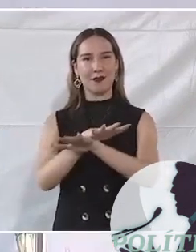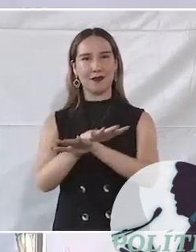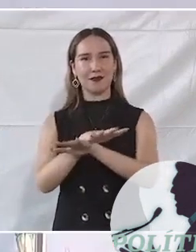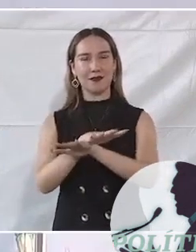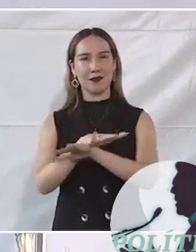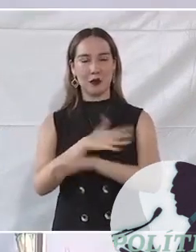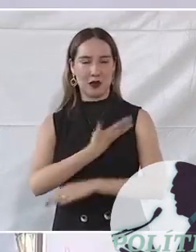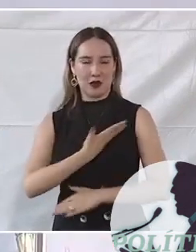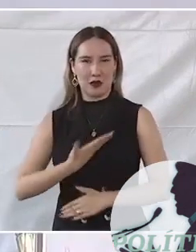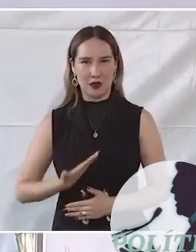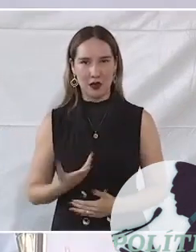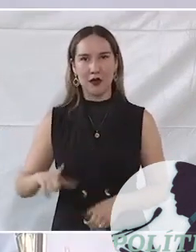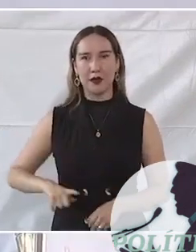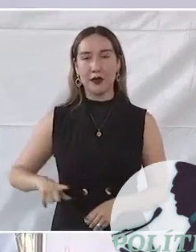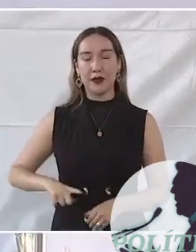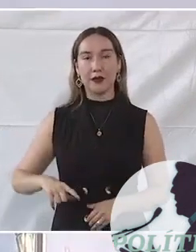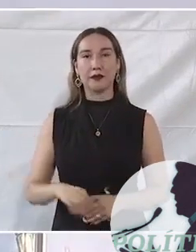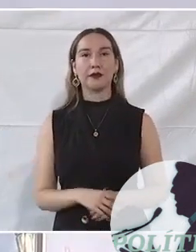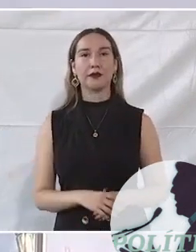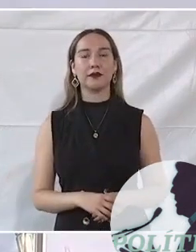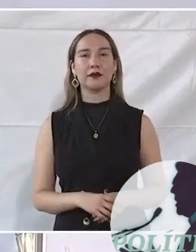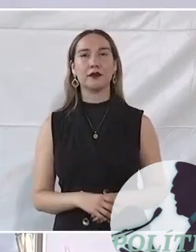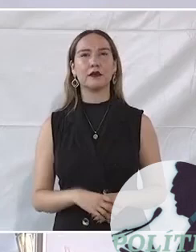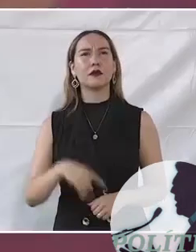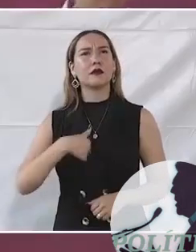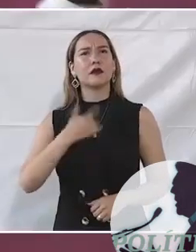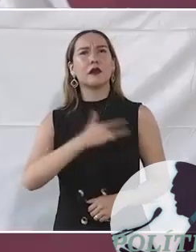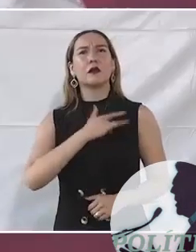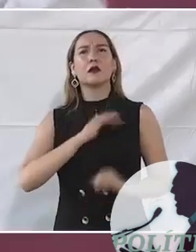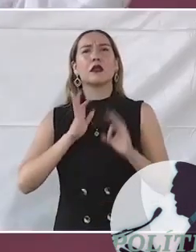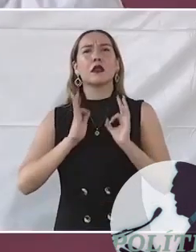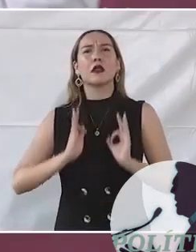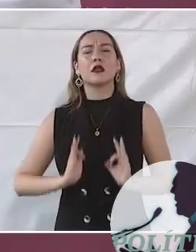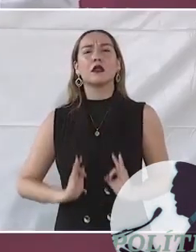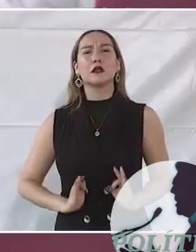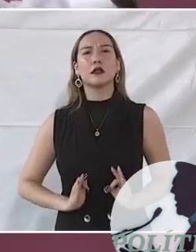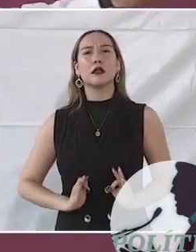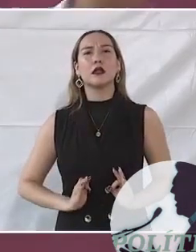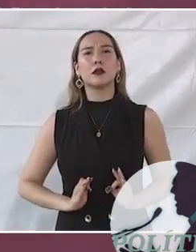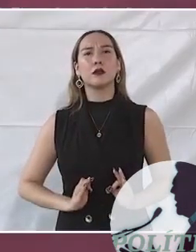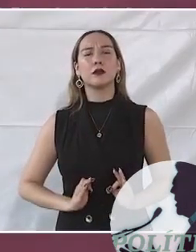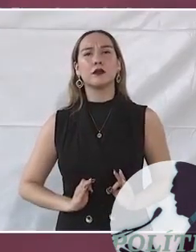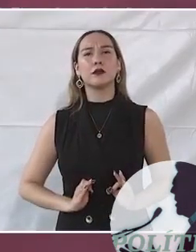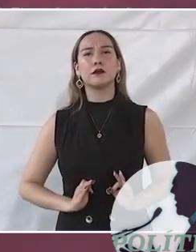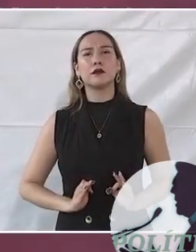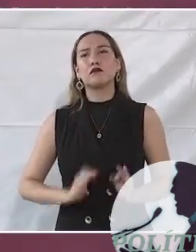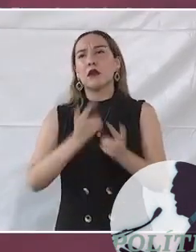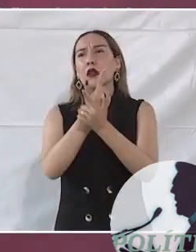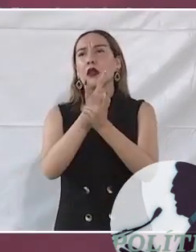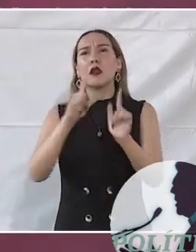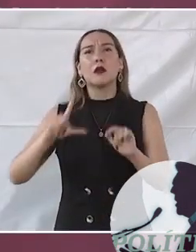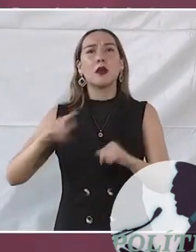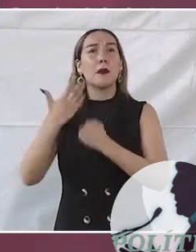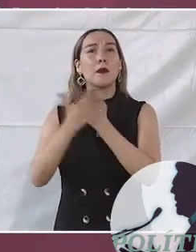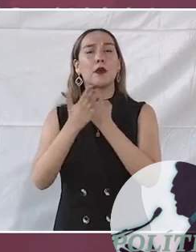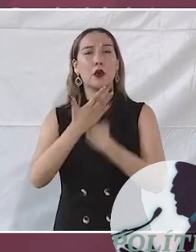Me puedo ir tranquilo porque cualquiera de los que puedan sustituirme